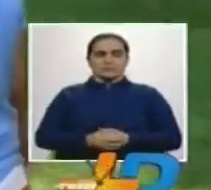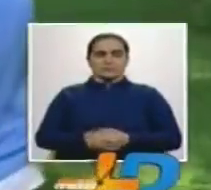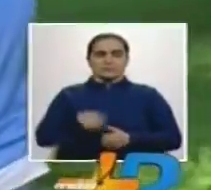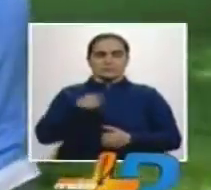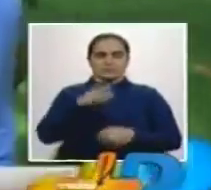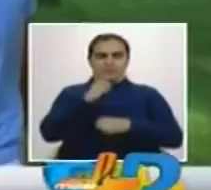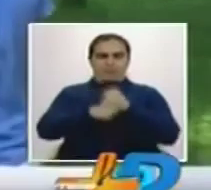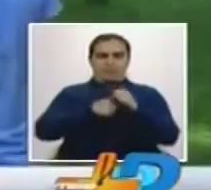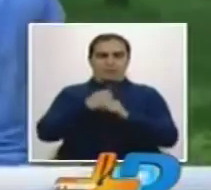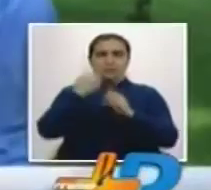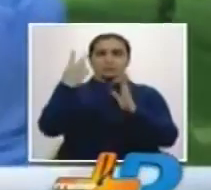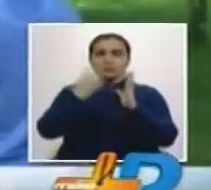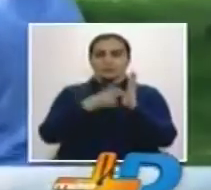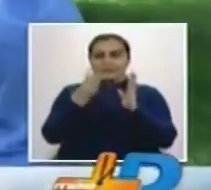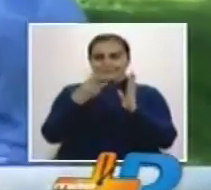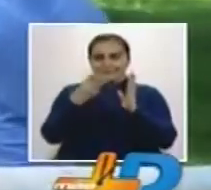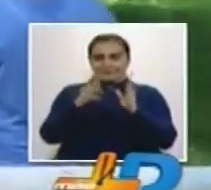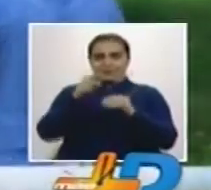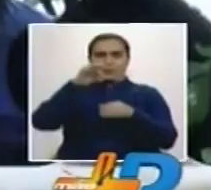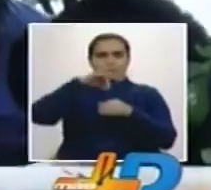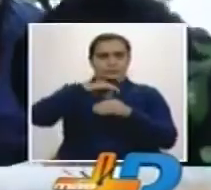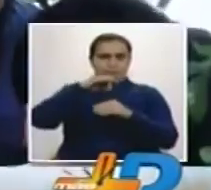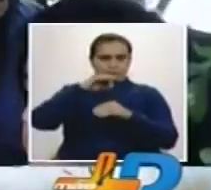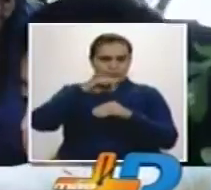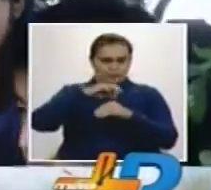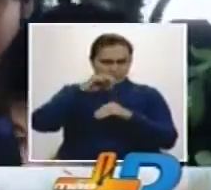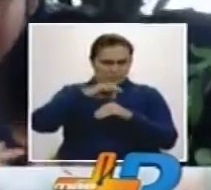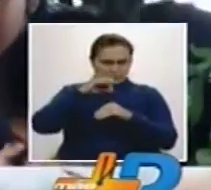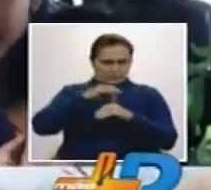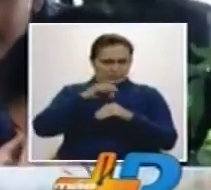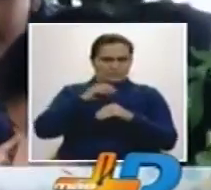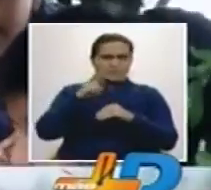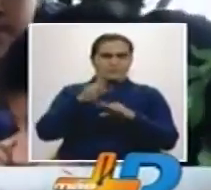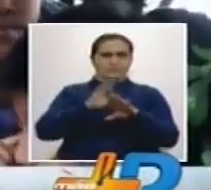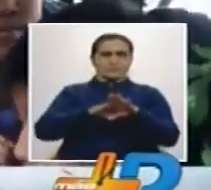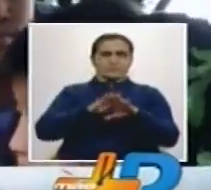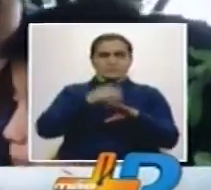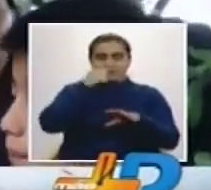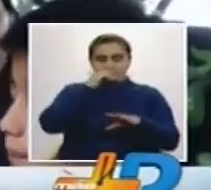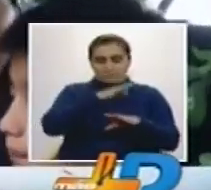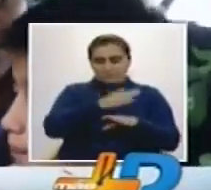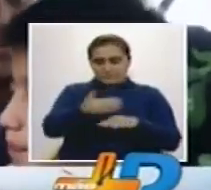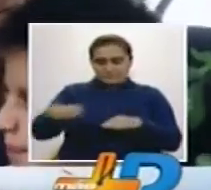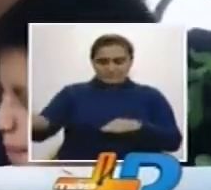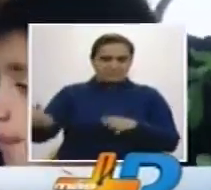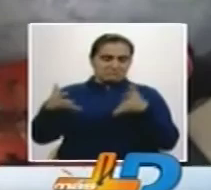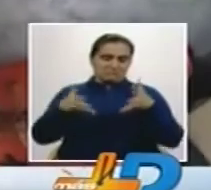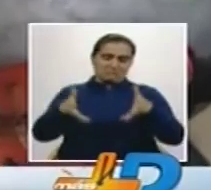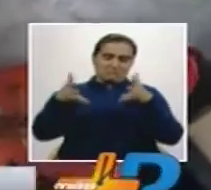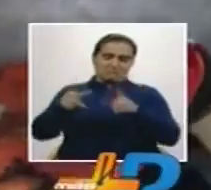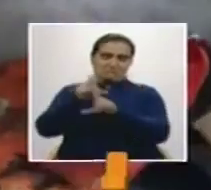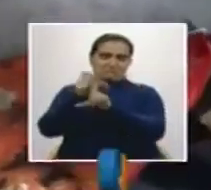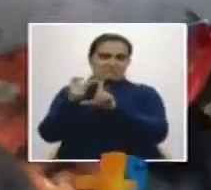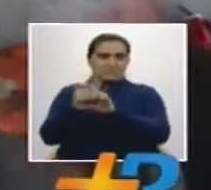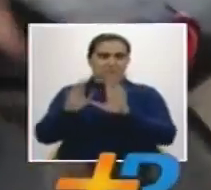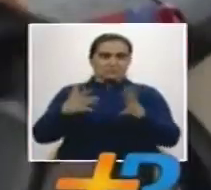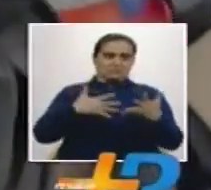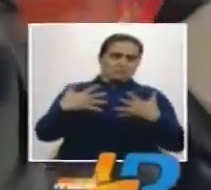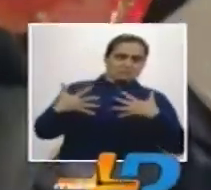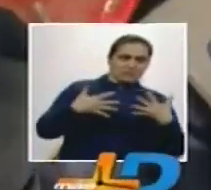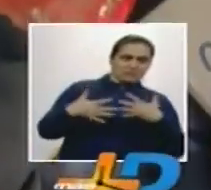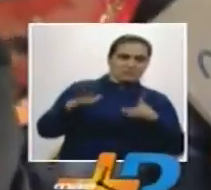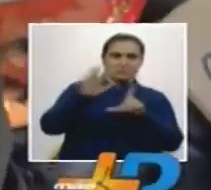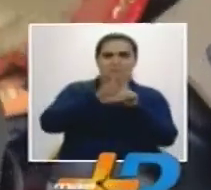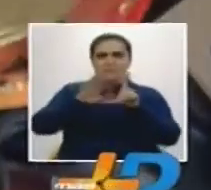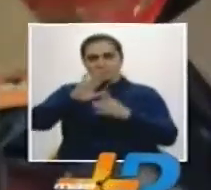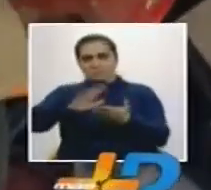Desde el 2013, una fundación vino trabajando con los niños del corregimiento de Potrerito en Jamundí en la formación cultural a través de las artes audiovisuales